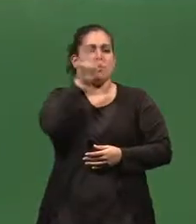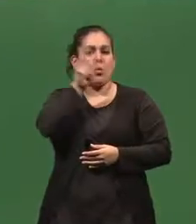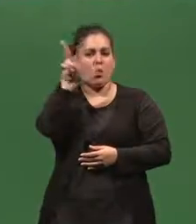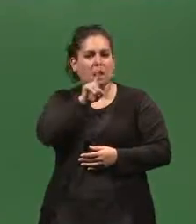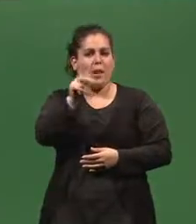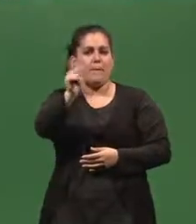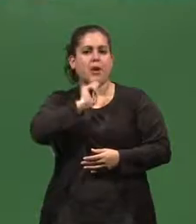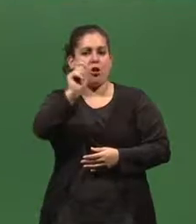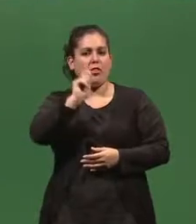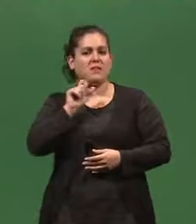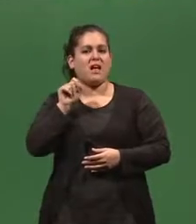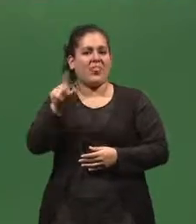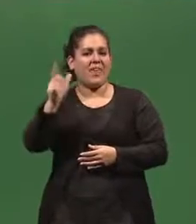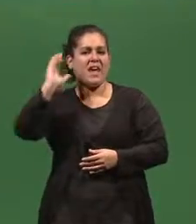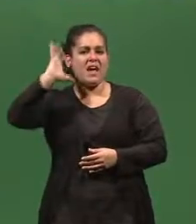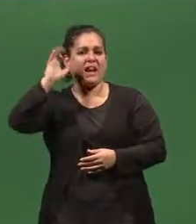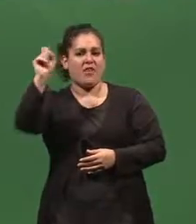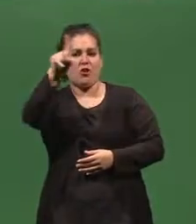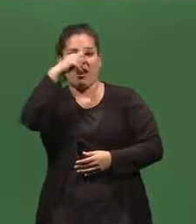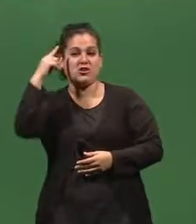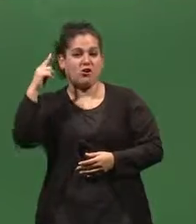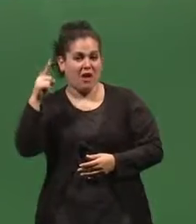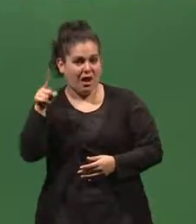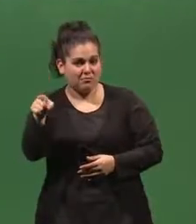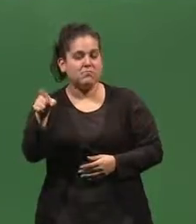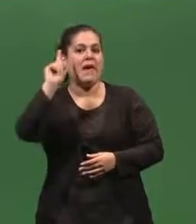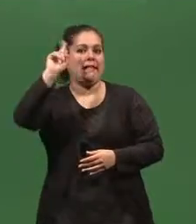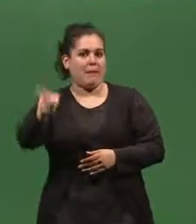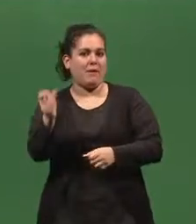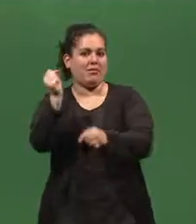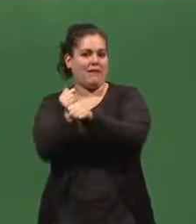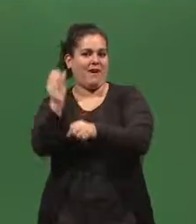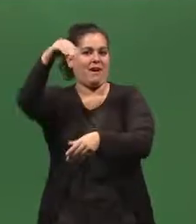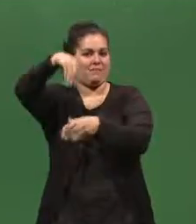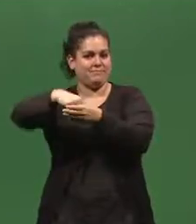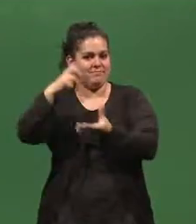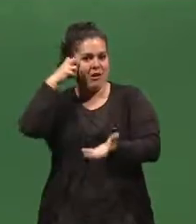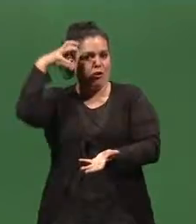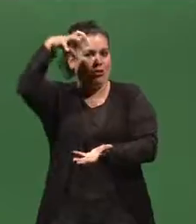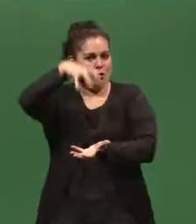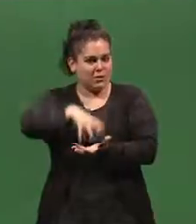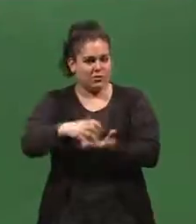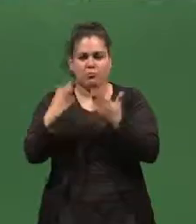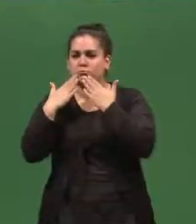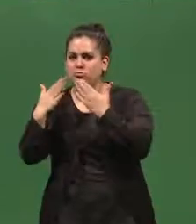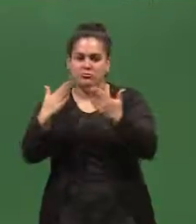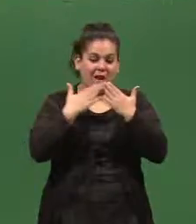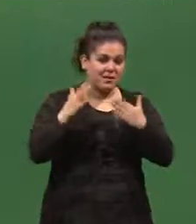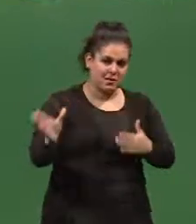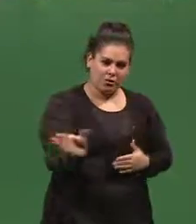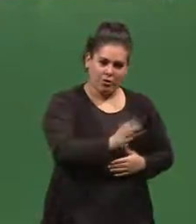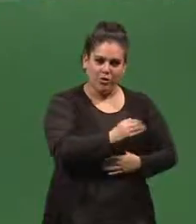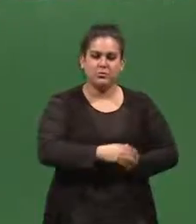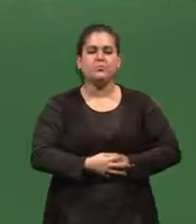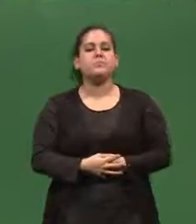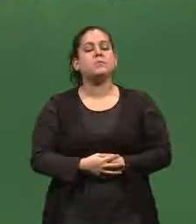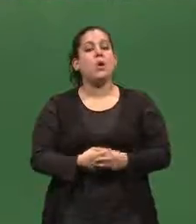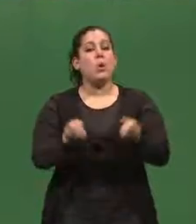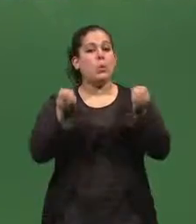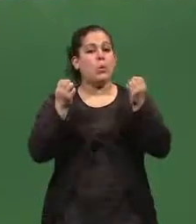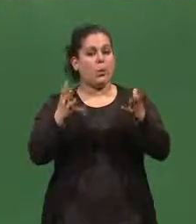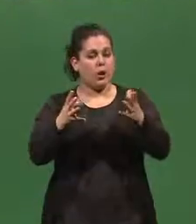Ella es periodista de la Radio Nacional y es acreditada en el Congreso de la Nación. Muchas gracias a todos por acompañarnos.